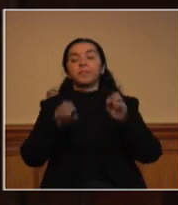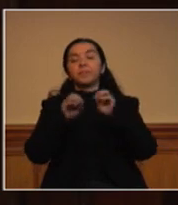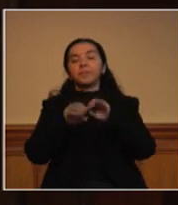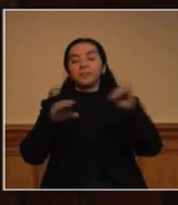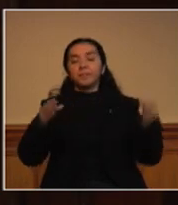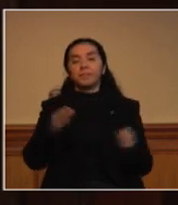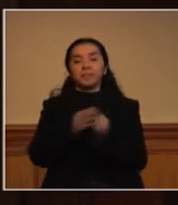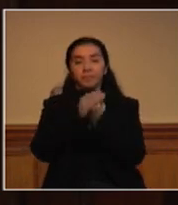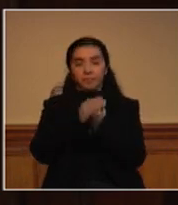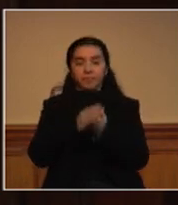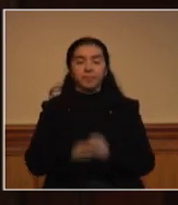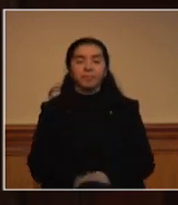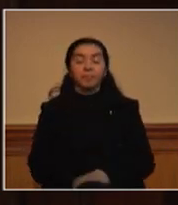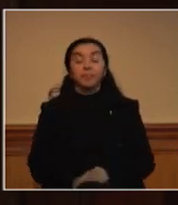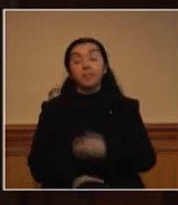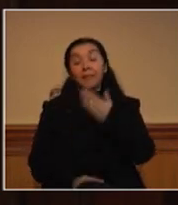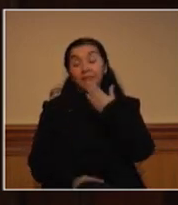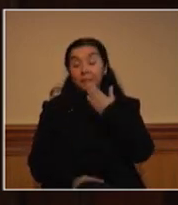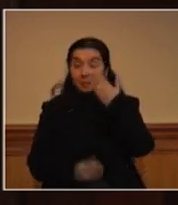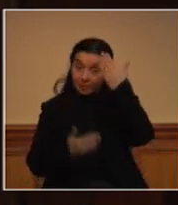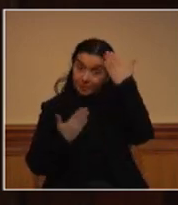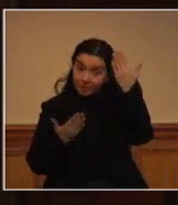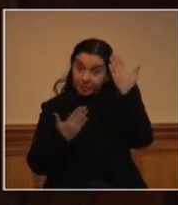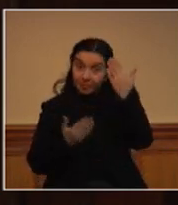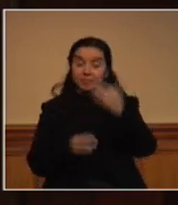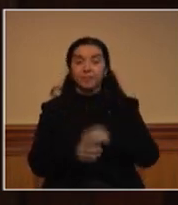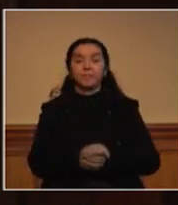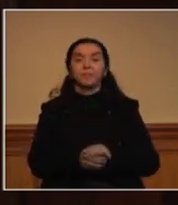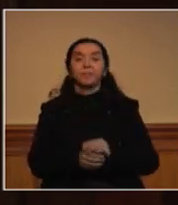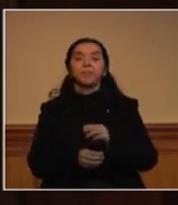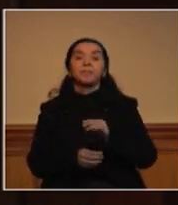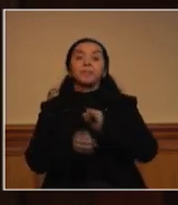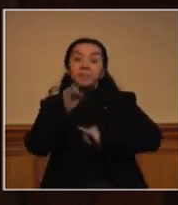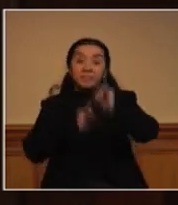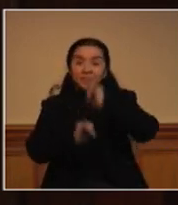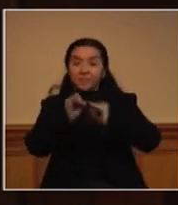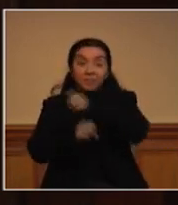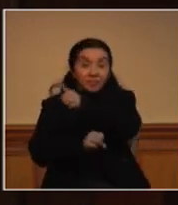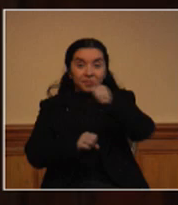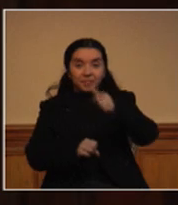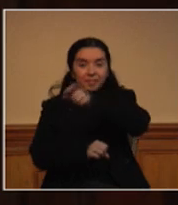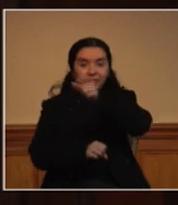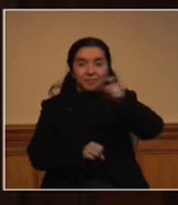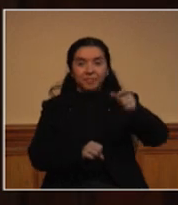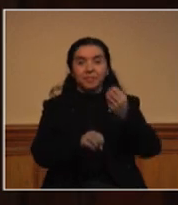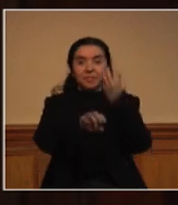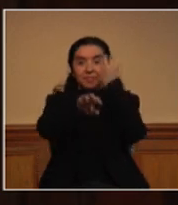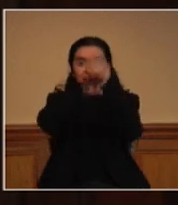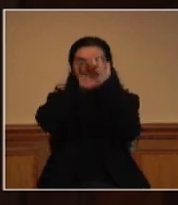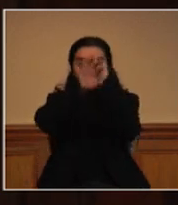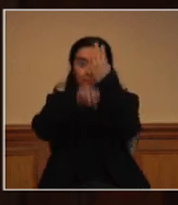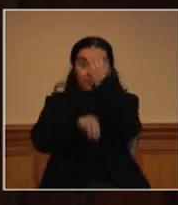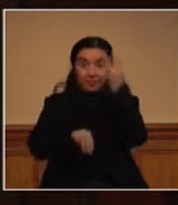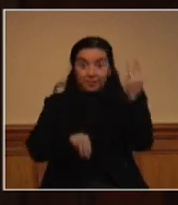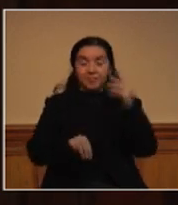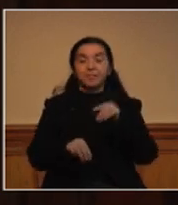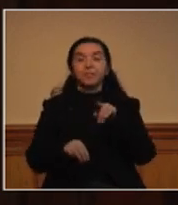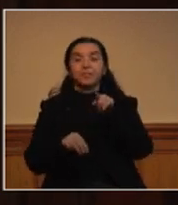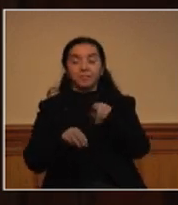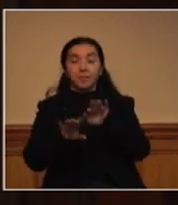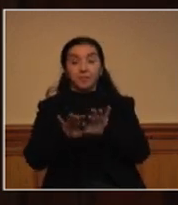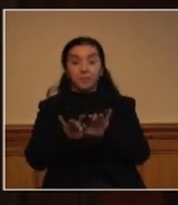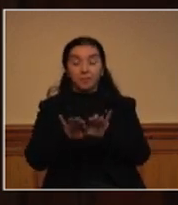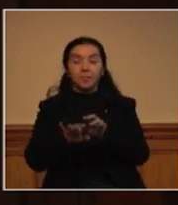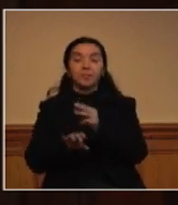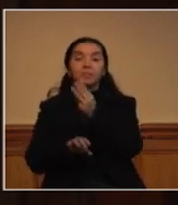inclusiva. También saludamos virtualmente a todos aquellos que nos están siguiendo por la señal de streaming a través de nuestra